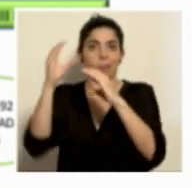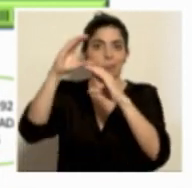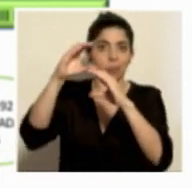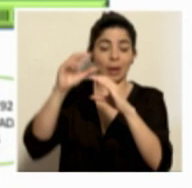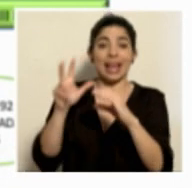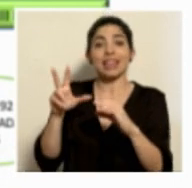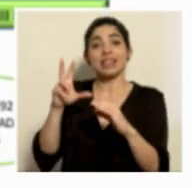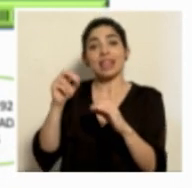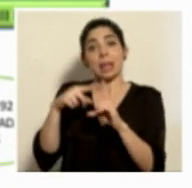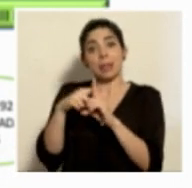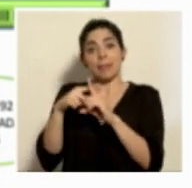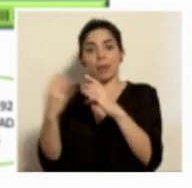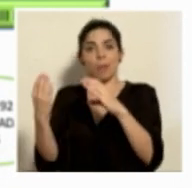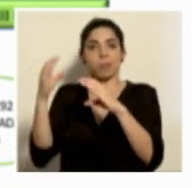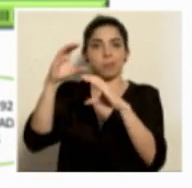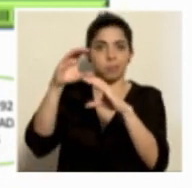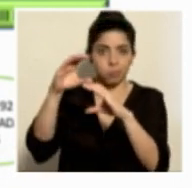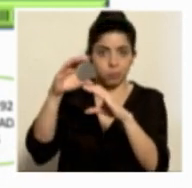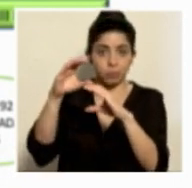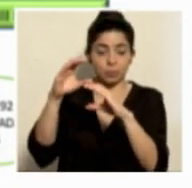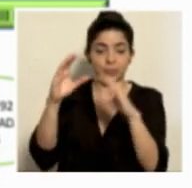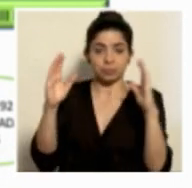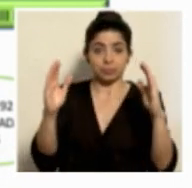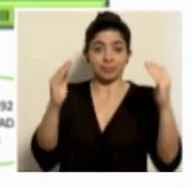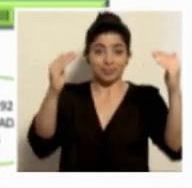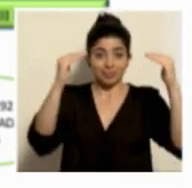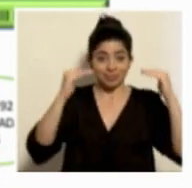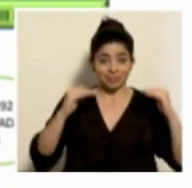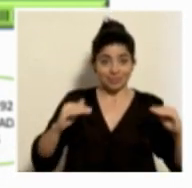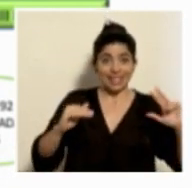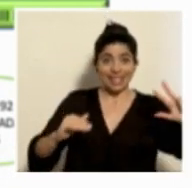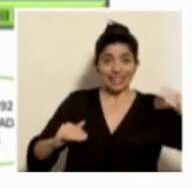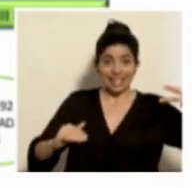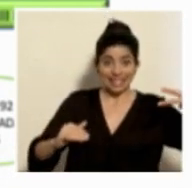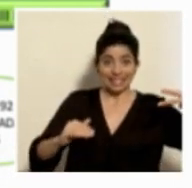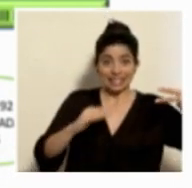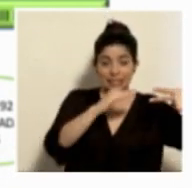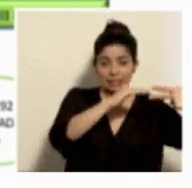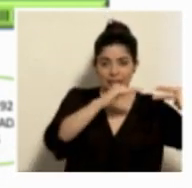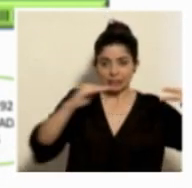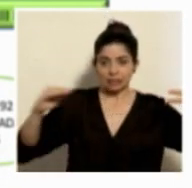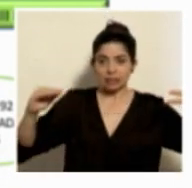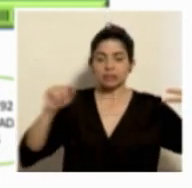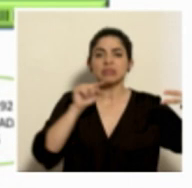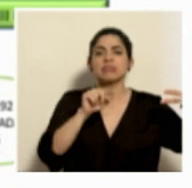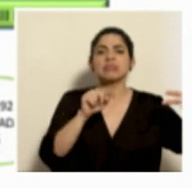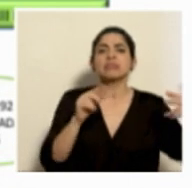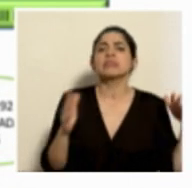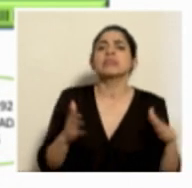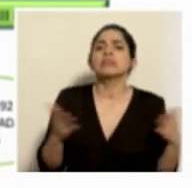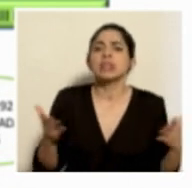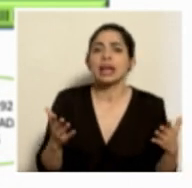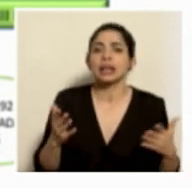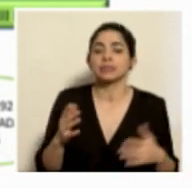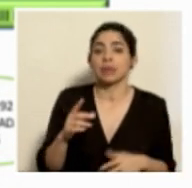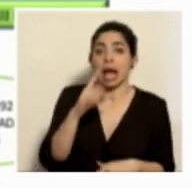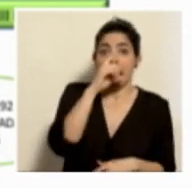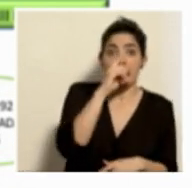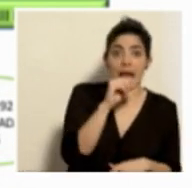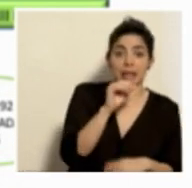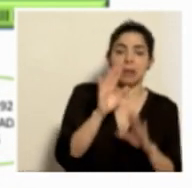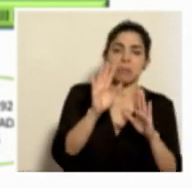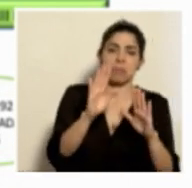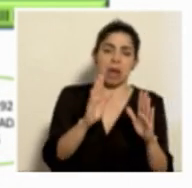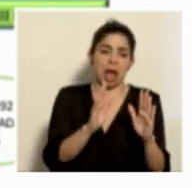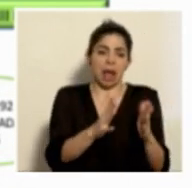camas moderadas. Y luego en la fase 3, entramos ya en lo que es el Calderón Guardia. Bueno, voy